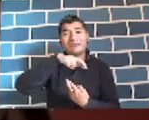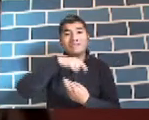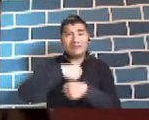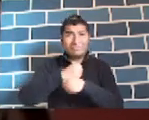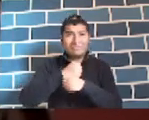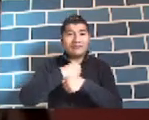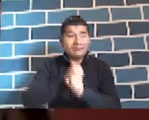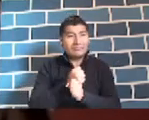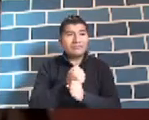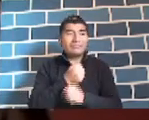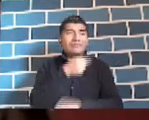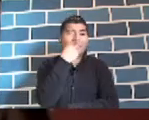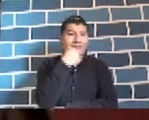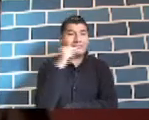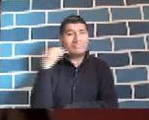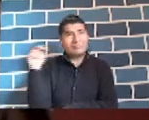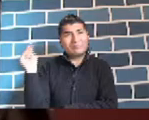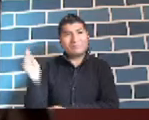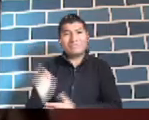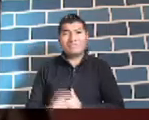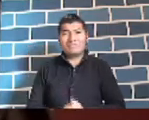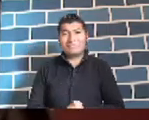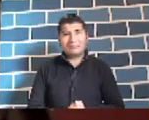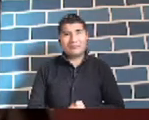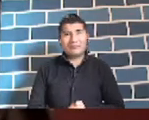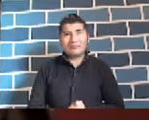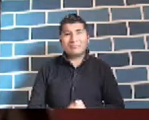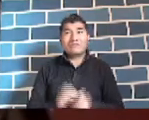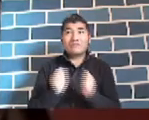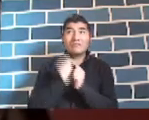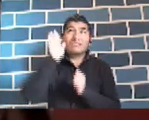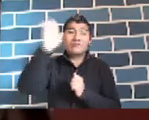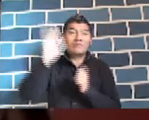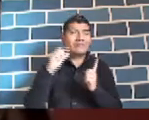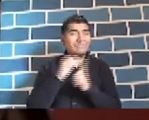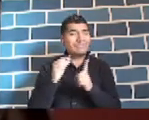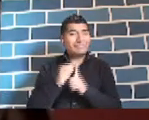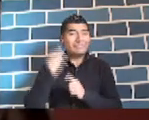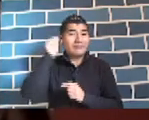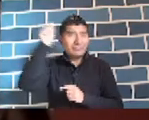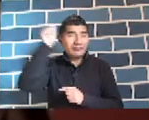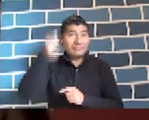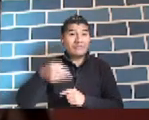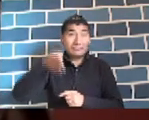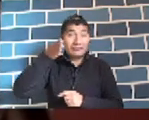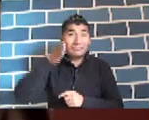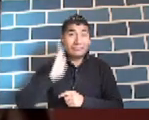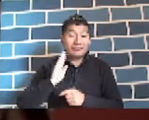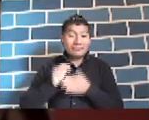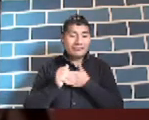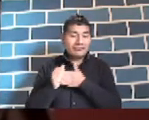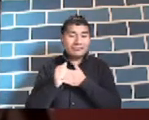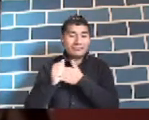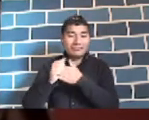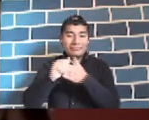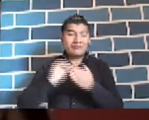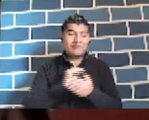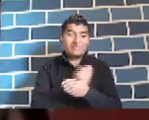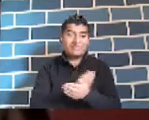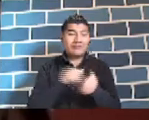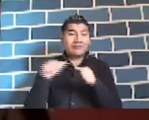con el medio ambiente es por medio de su palabra que el mismo dios irá guiando nuestras